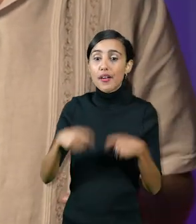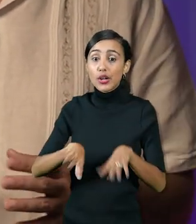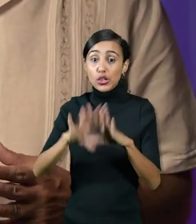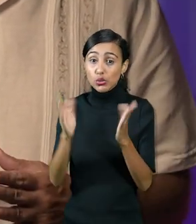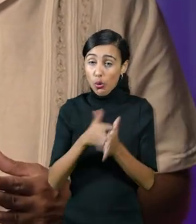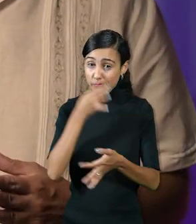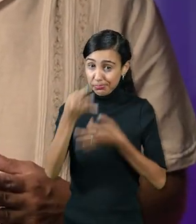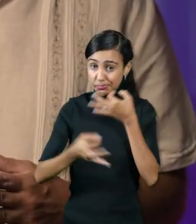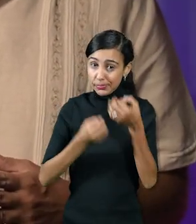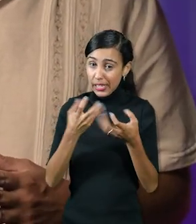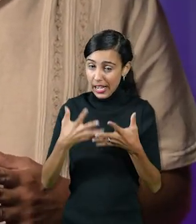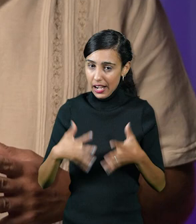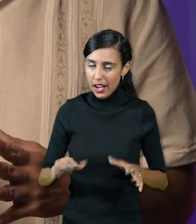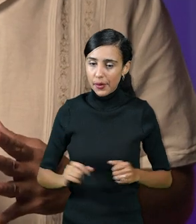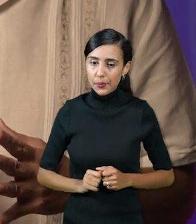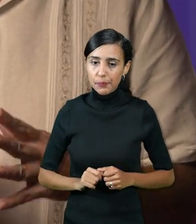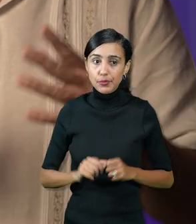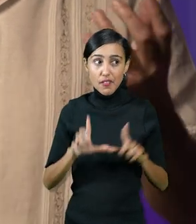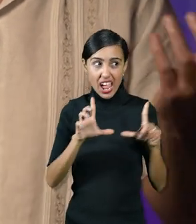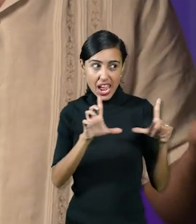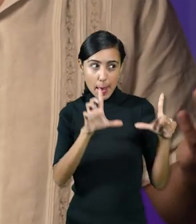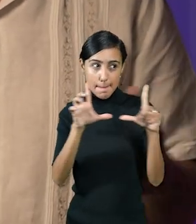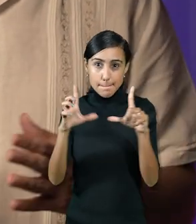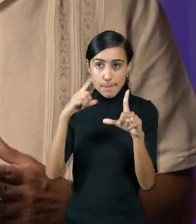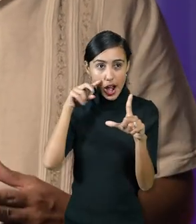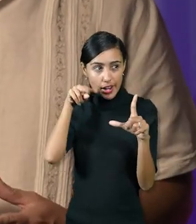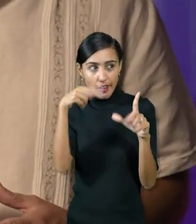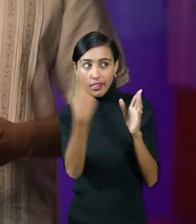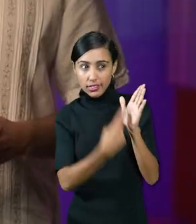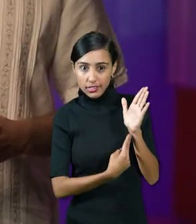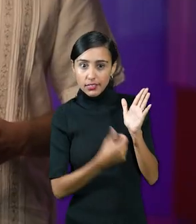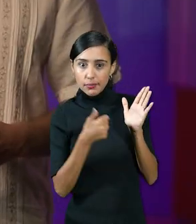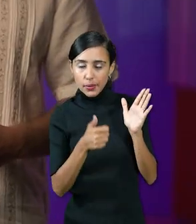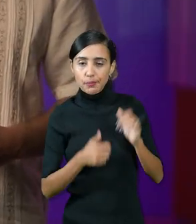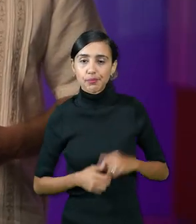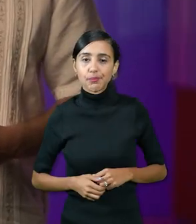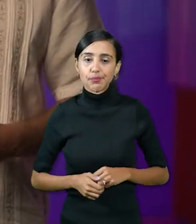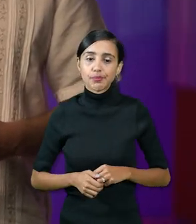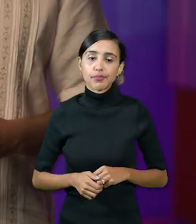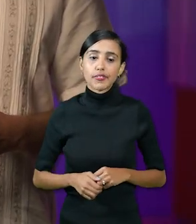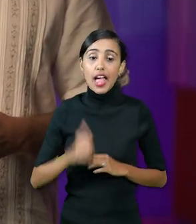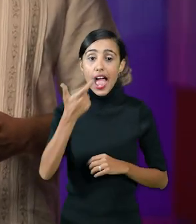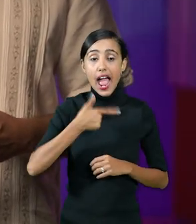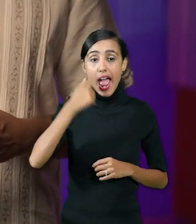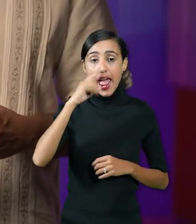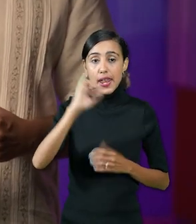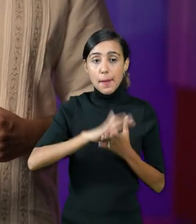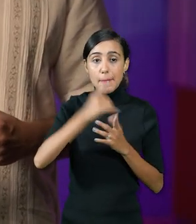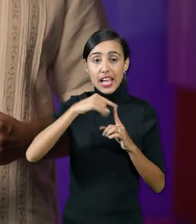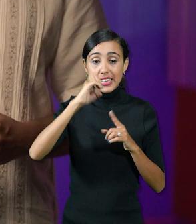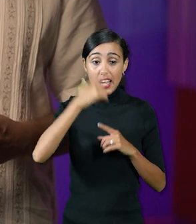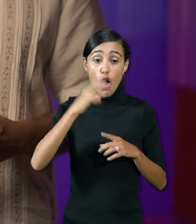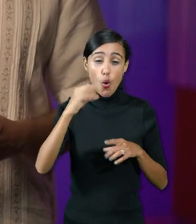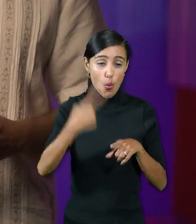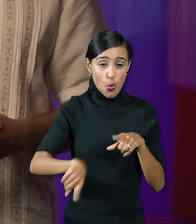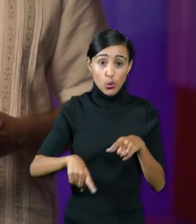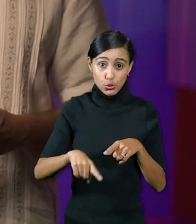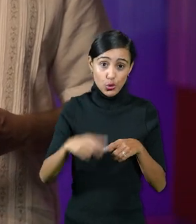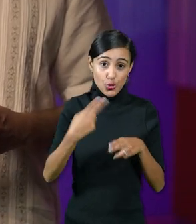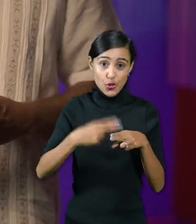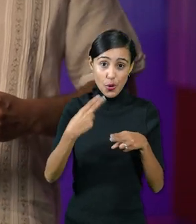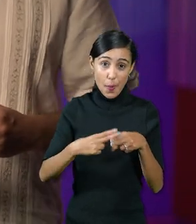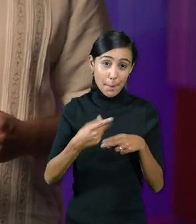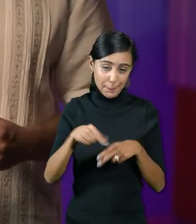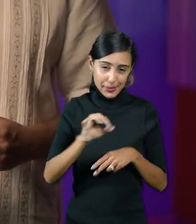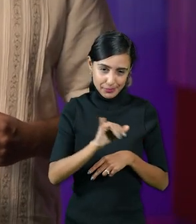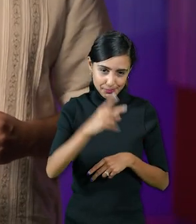bien claro en las imágenes que se estén dibujando para eso. Bueno, lo que es la animática o tiraleica, como se le dice, eso yo lo